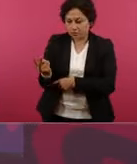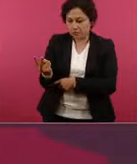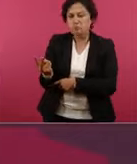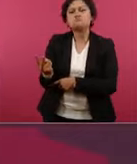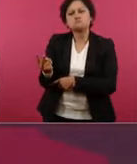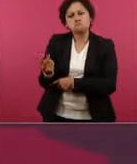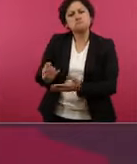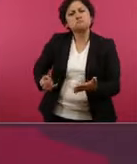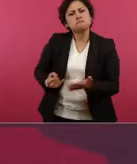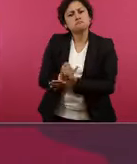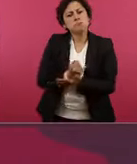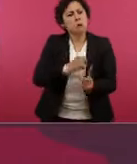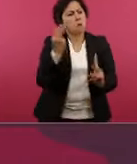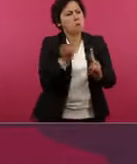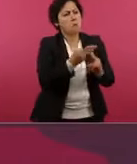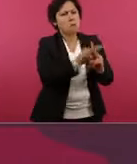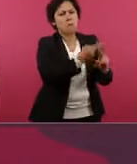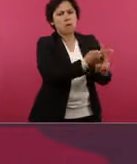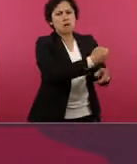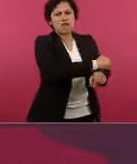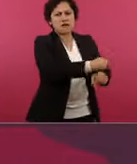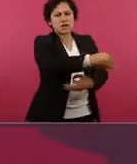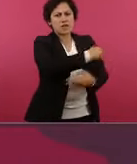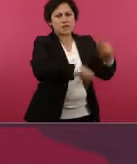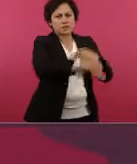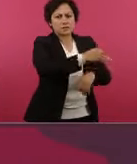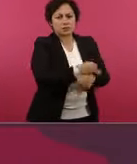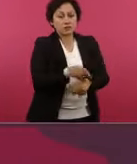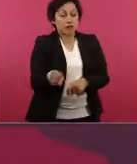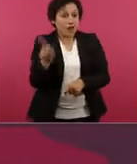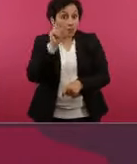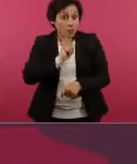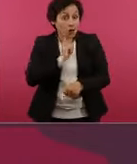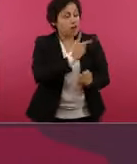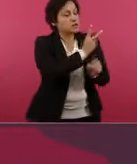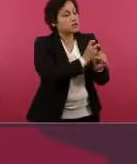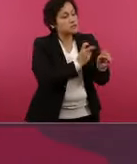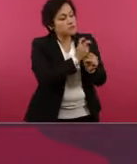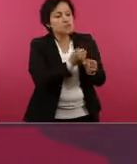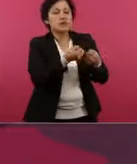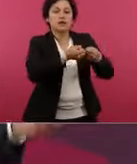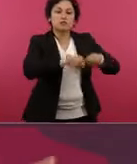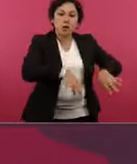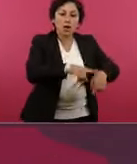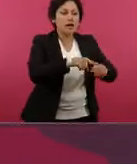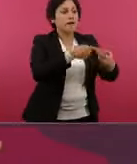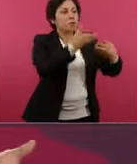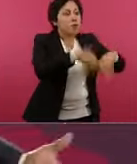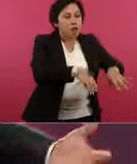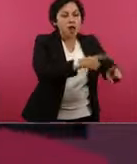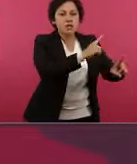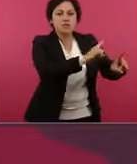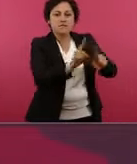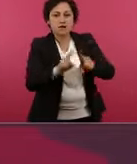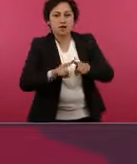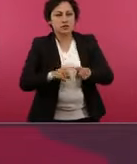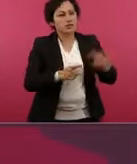Y la señora invita a su suegra, a sus cuñados, a un convivio, y entra un comando